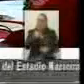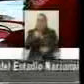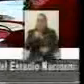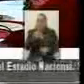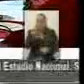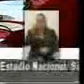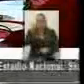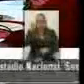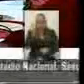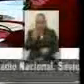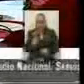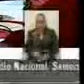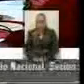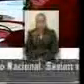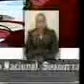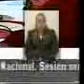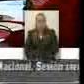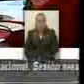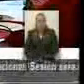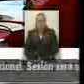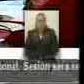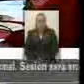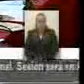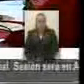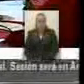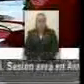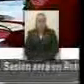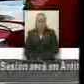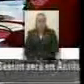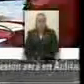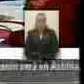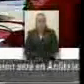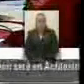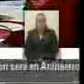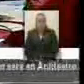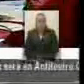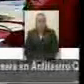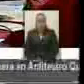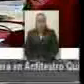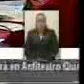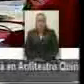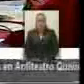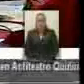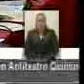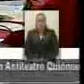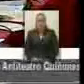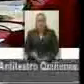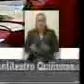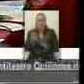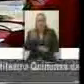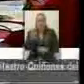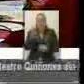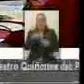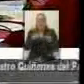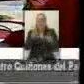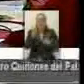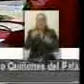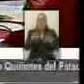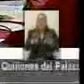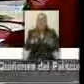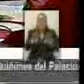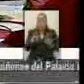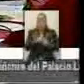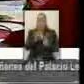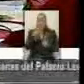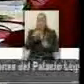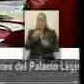ignorante? ¿Es un incapaz? ¿O es un rapaz? Pero veamos, presidente, ahí hay $14 de diferencia. El 2008, el azúcar